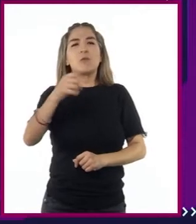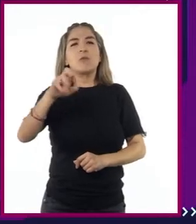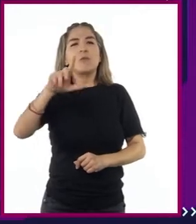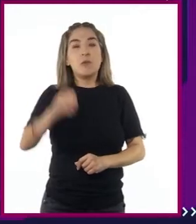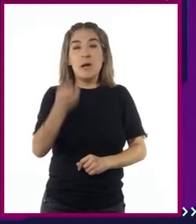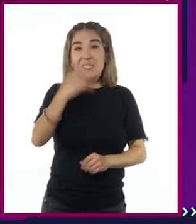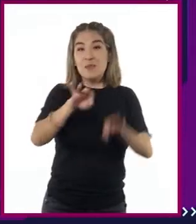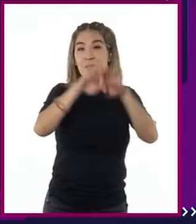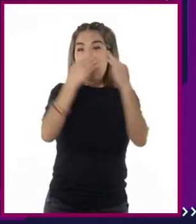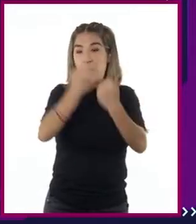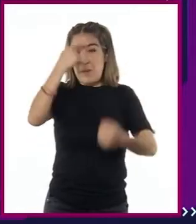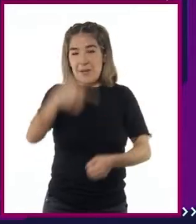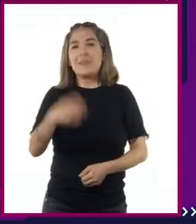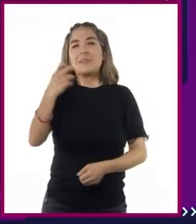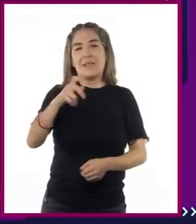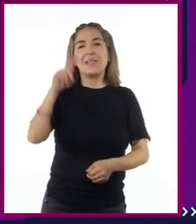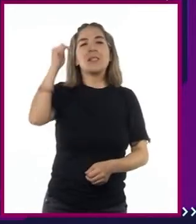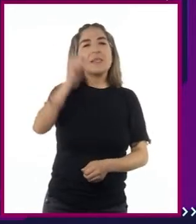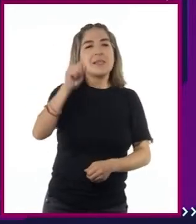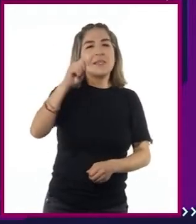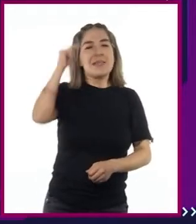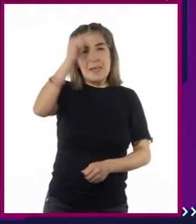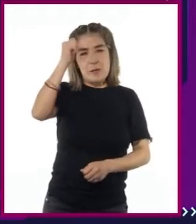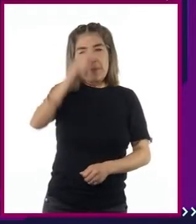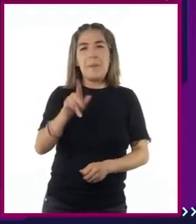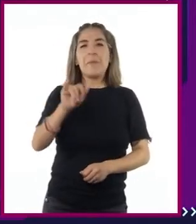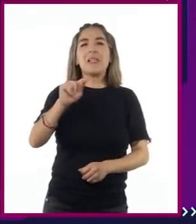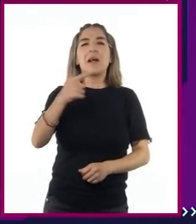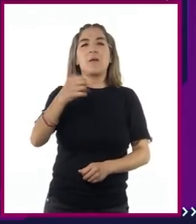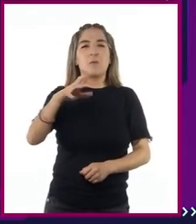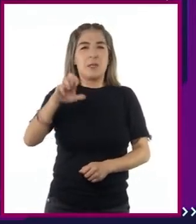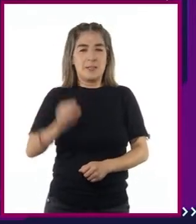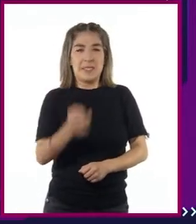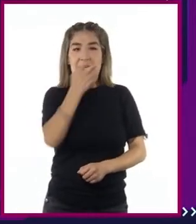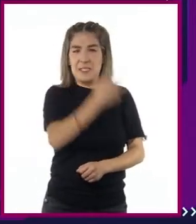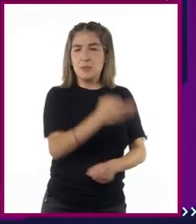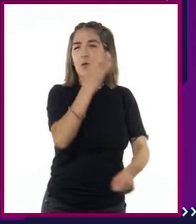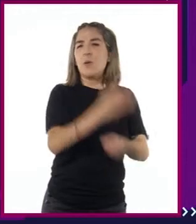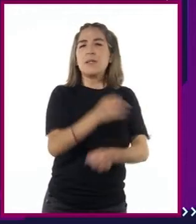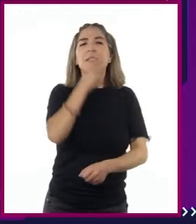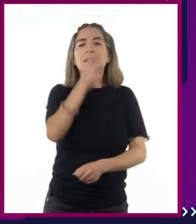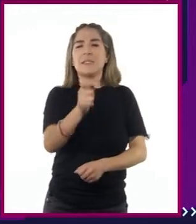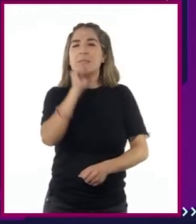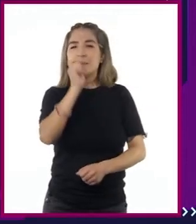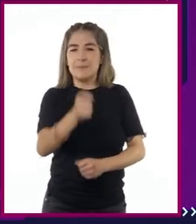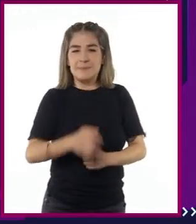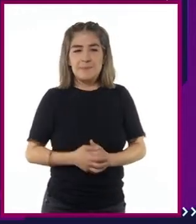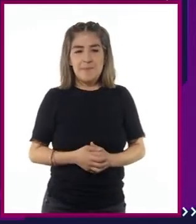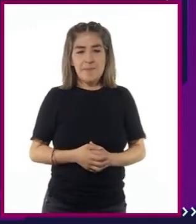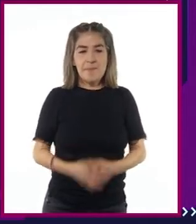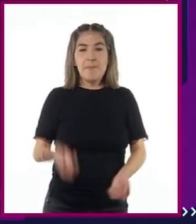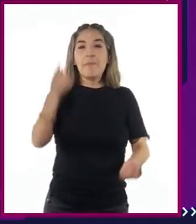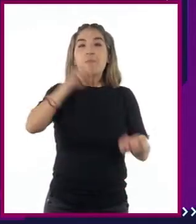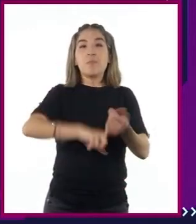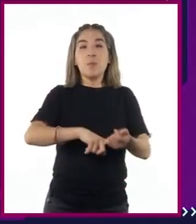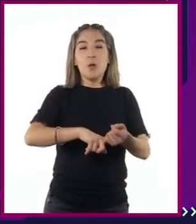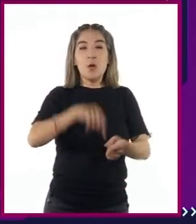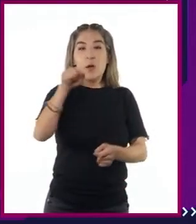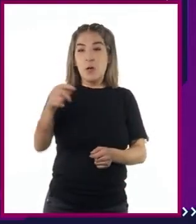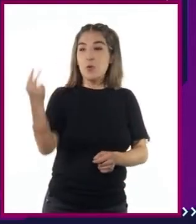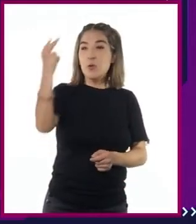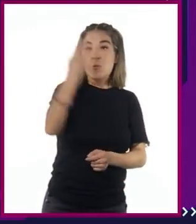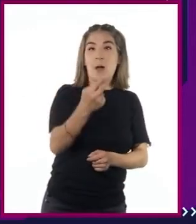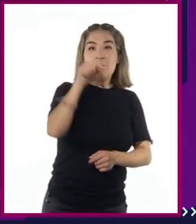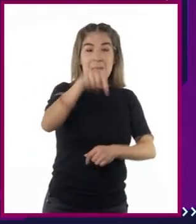solución el teorema de Pitágoras. Este nos dice que el cuadrado de la